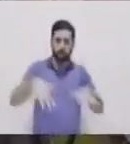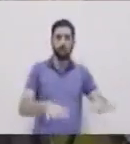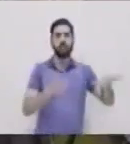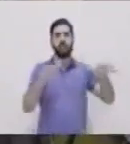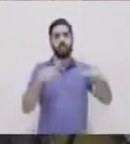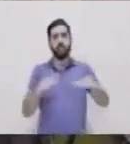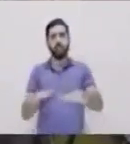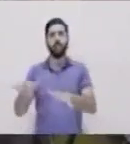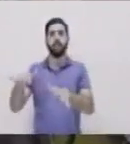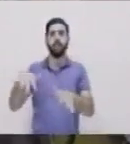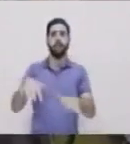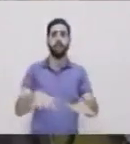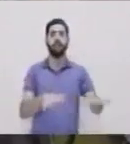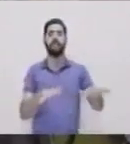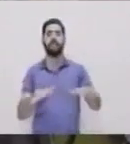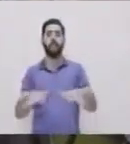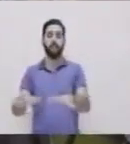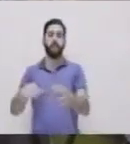un torrente.